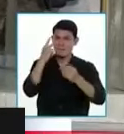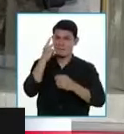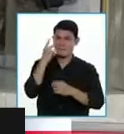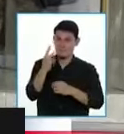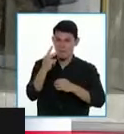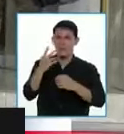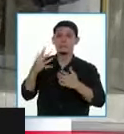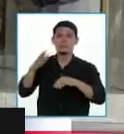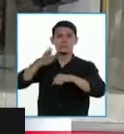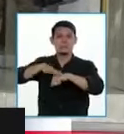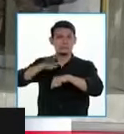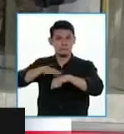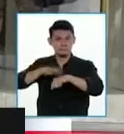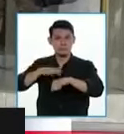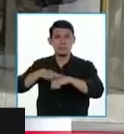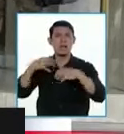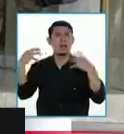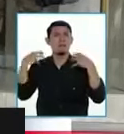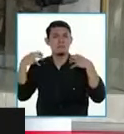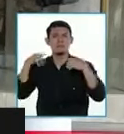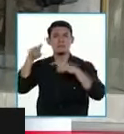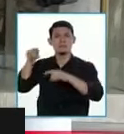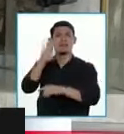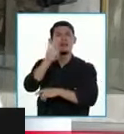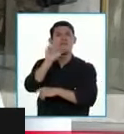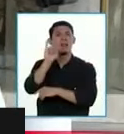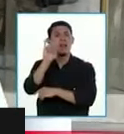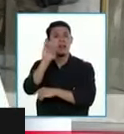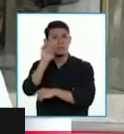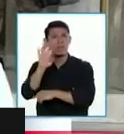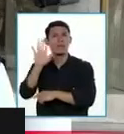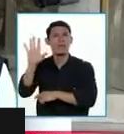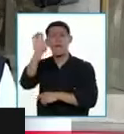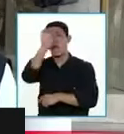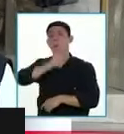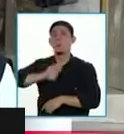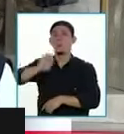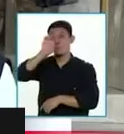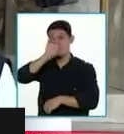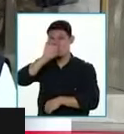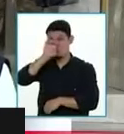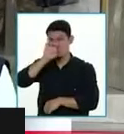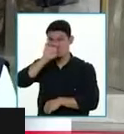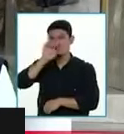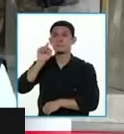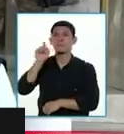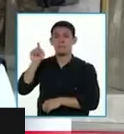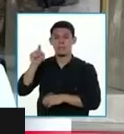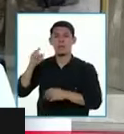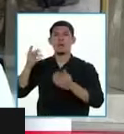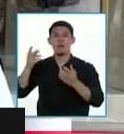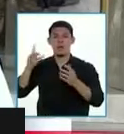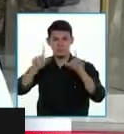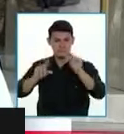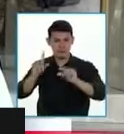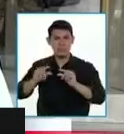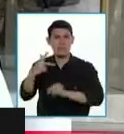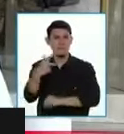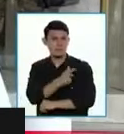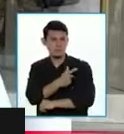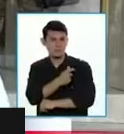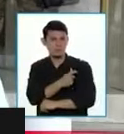ejemplo, la advertencia que ha dado la Oficina de Fraude de la Unión Europea sobre la proliferación de ofertas de